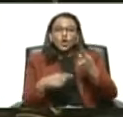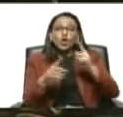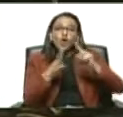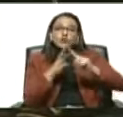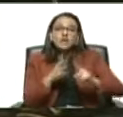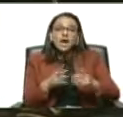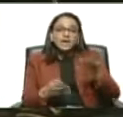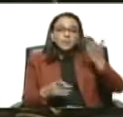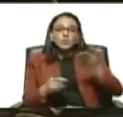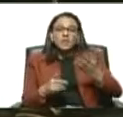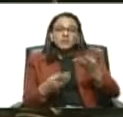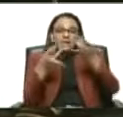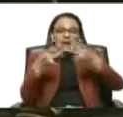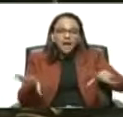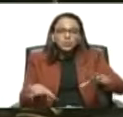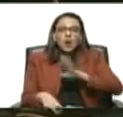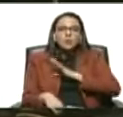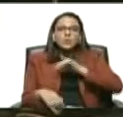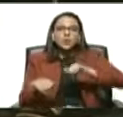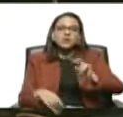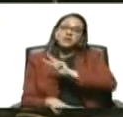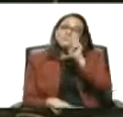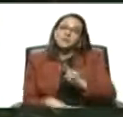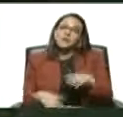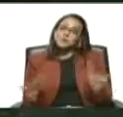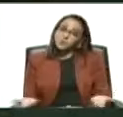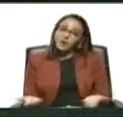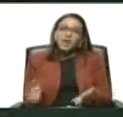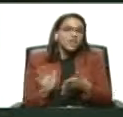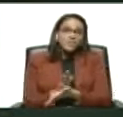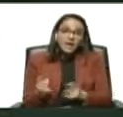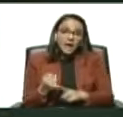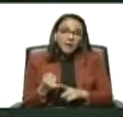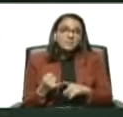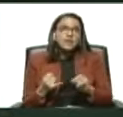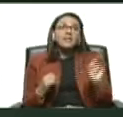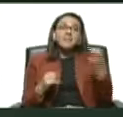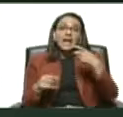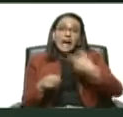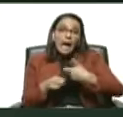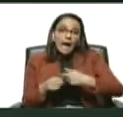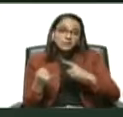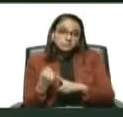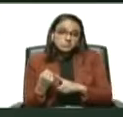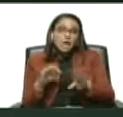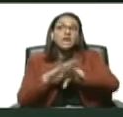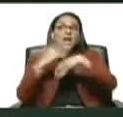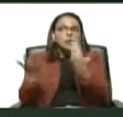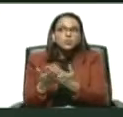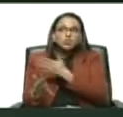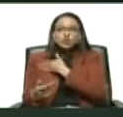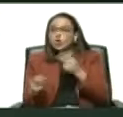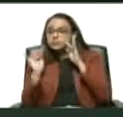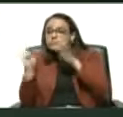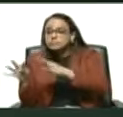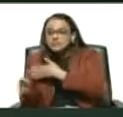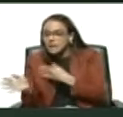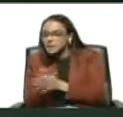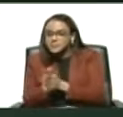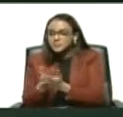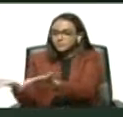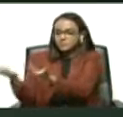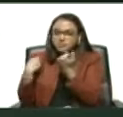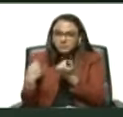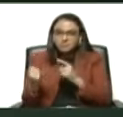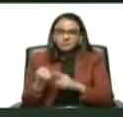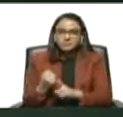Venezuela. Bueno, ya lo decíamos, su liderazgo en gas, no solamente en el mundo, sino también lideramos las reservas